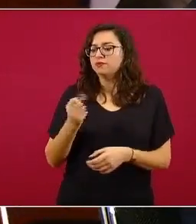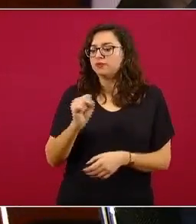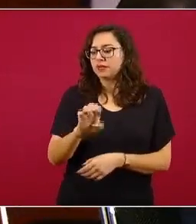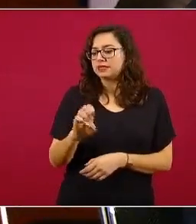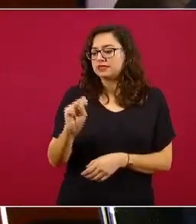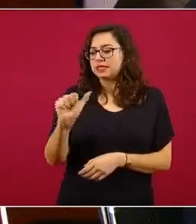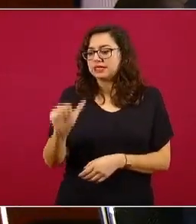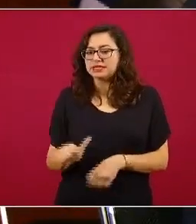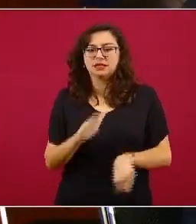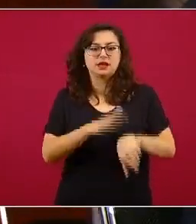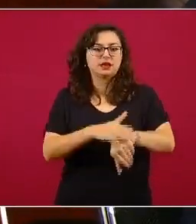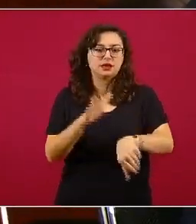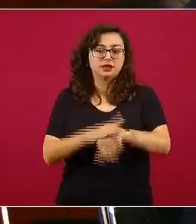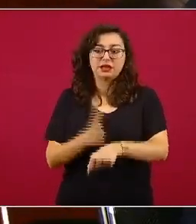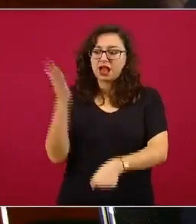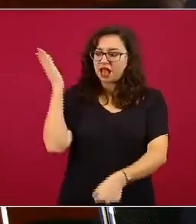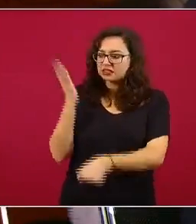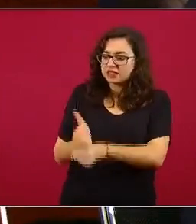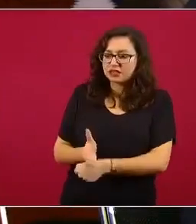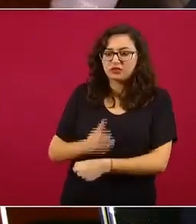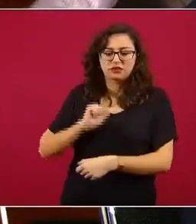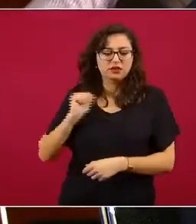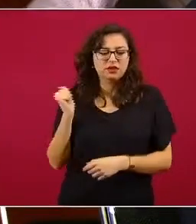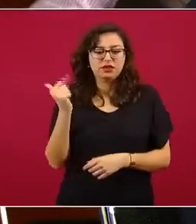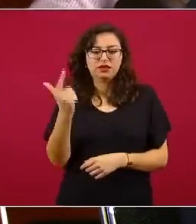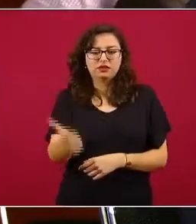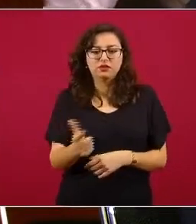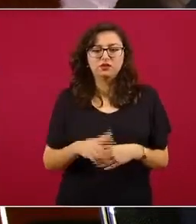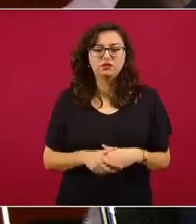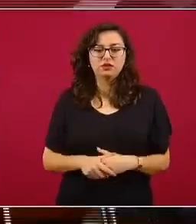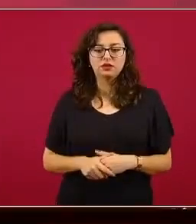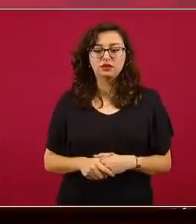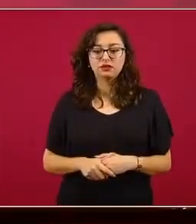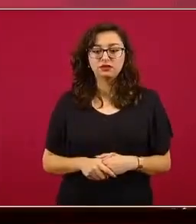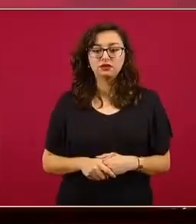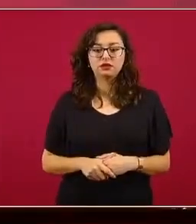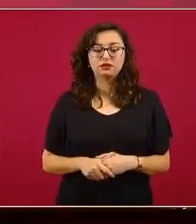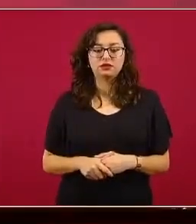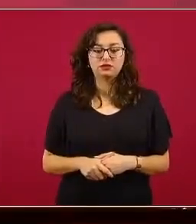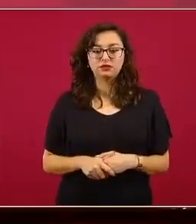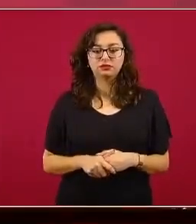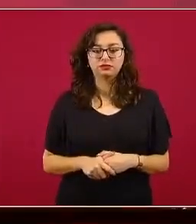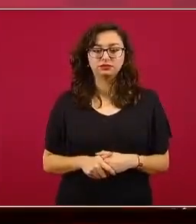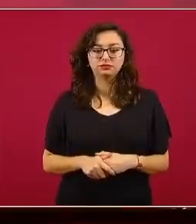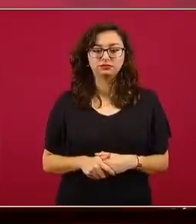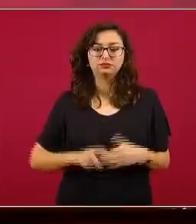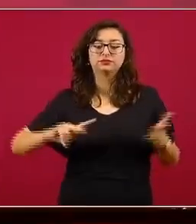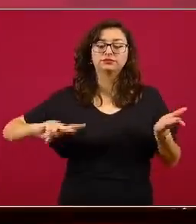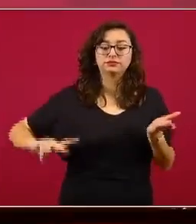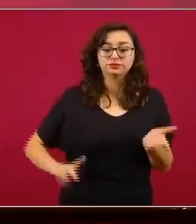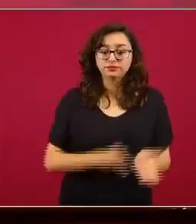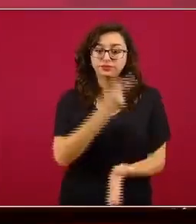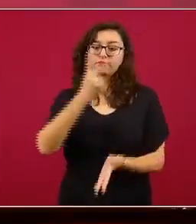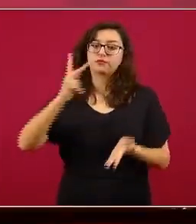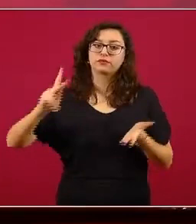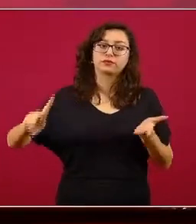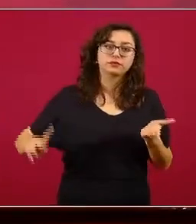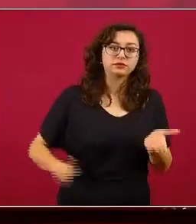cuanto a un llamado, sanciones? ¿Qué nos podría decir, subsecretario? Gracias. Lo mismo que hemos venido diciendo